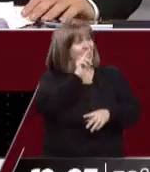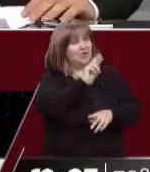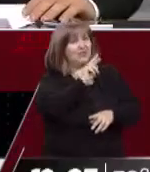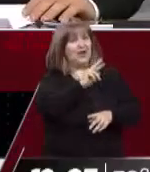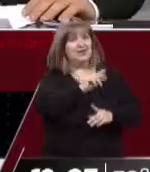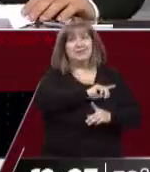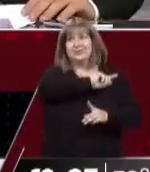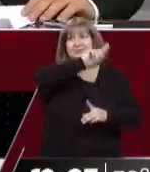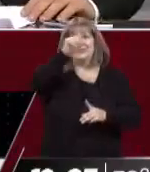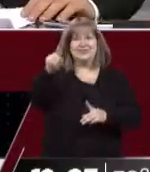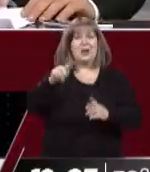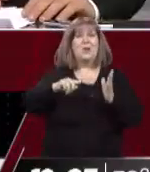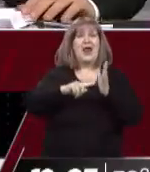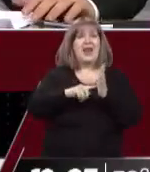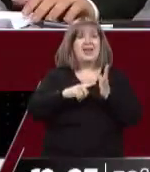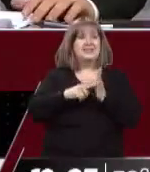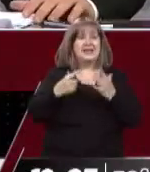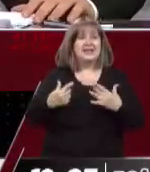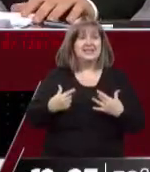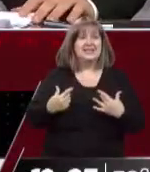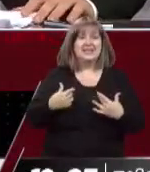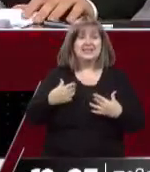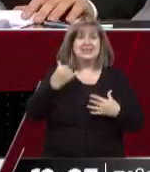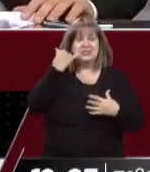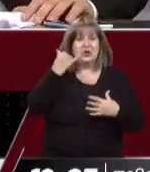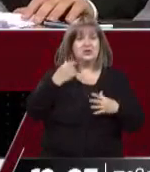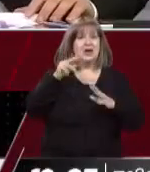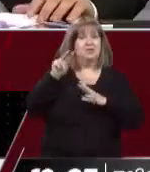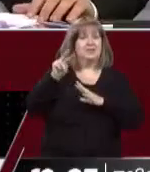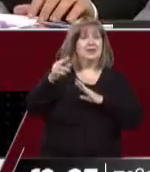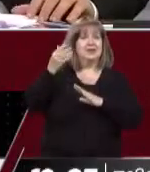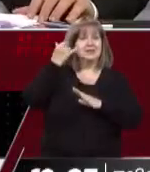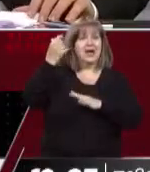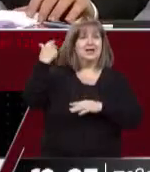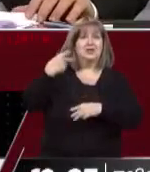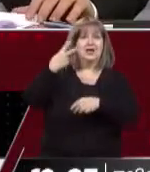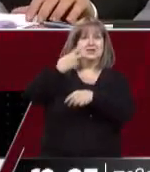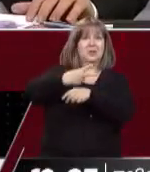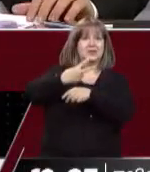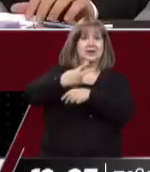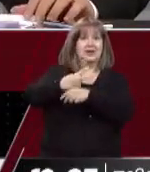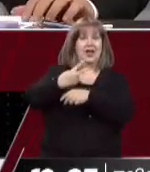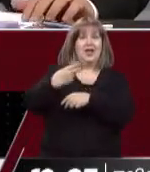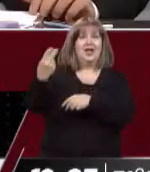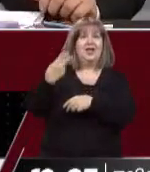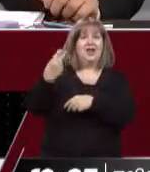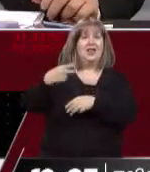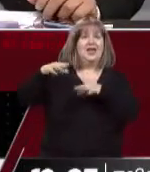sin escalas, escúchame. Gisela, yo te veía a vos antes de ir a la escuela, antes de ir a la secundaria. Ay, cuando éramos tan chiquitos los